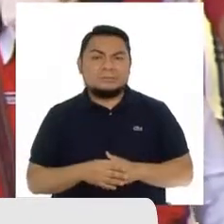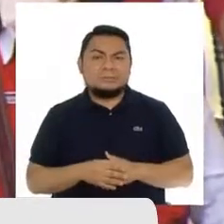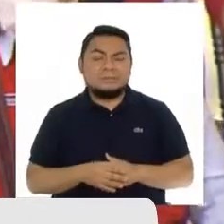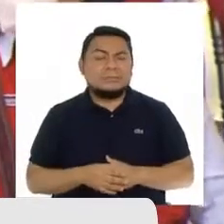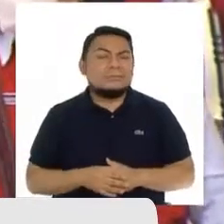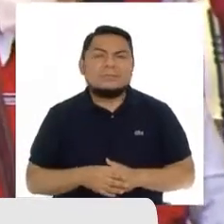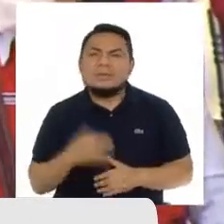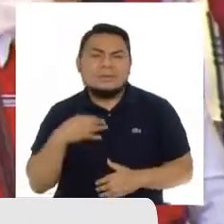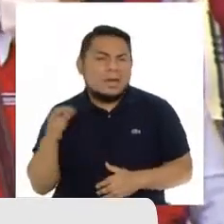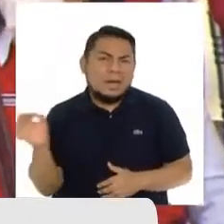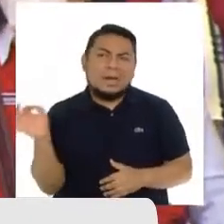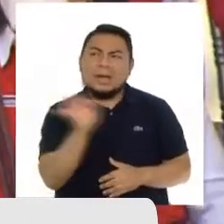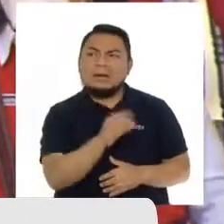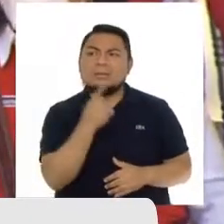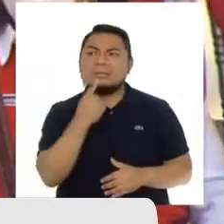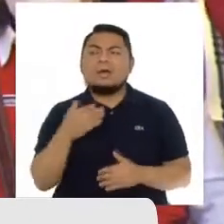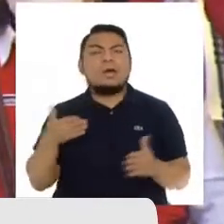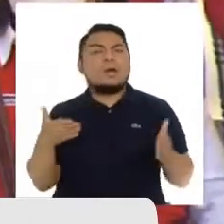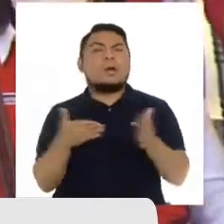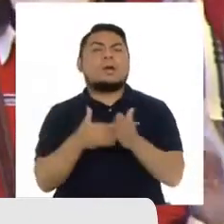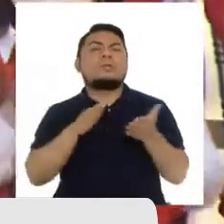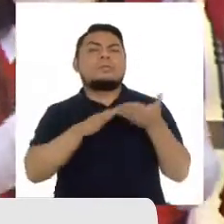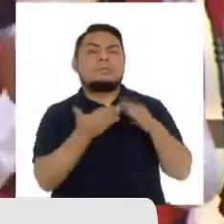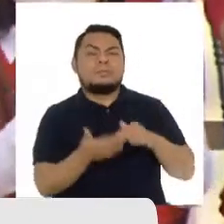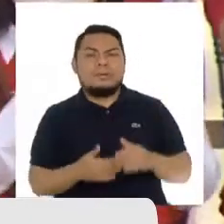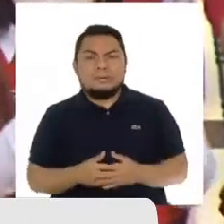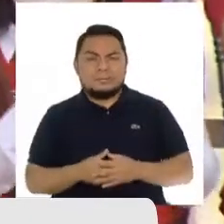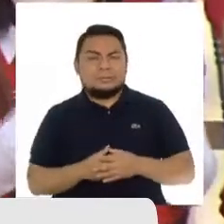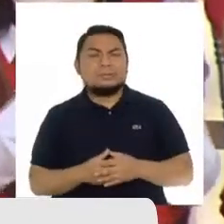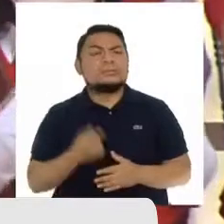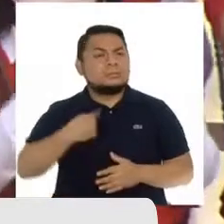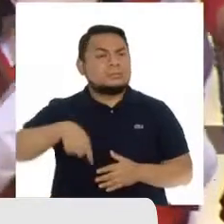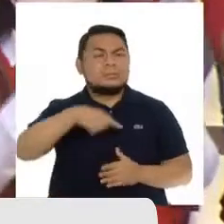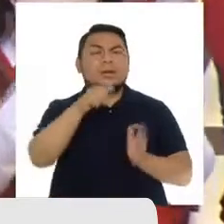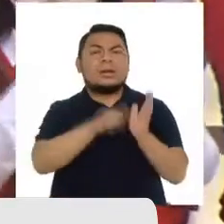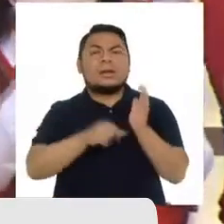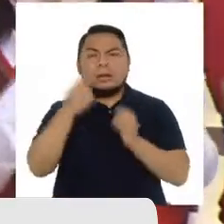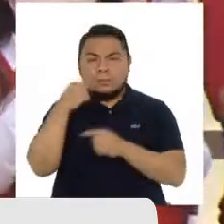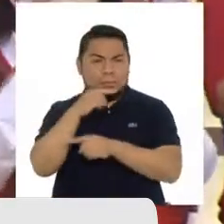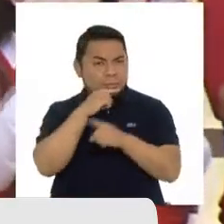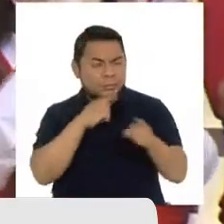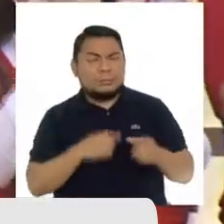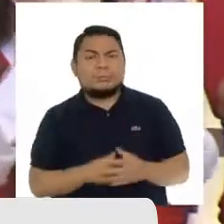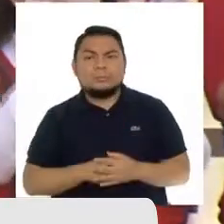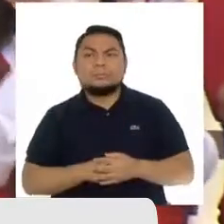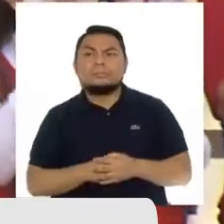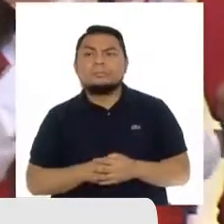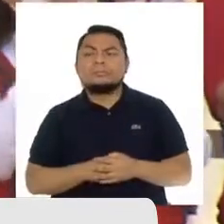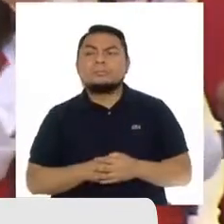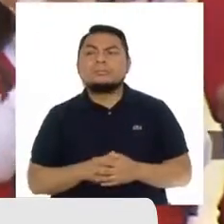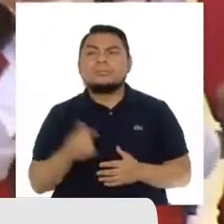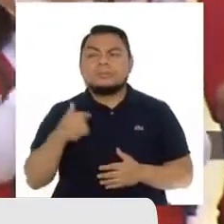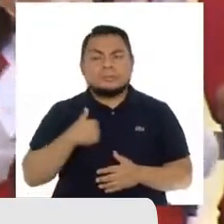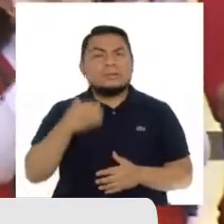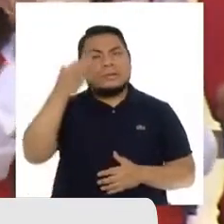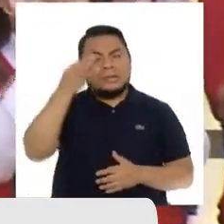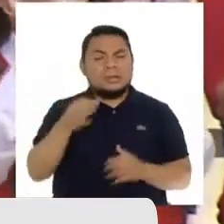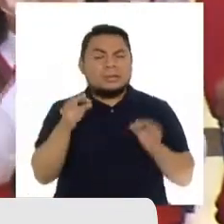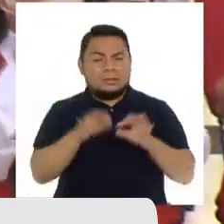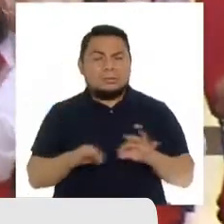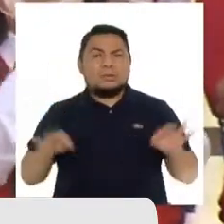jamás estaremos en contra del pueblo hermanas y hermanos creo importante